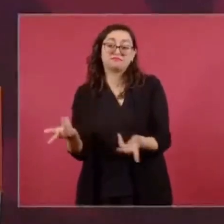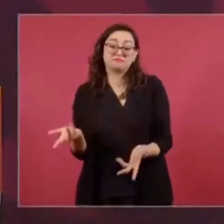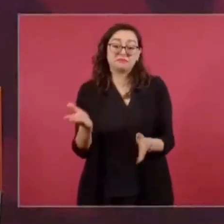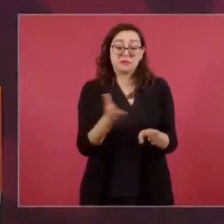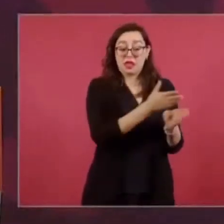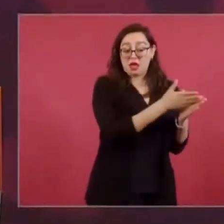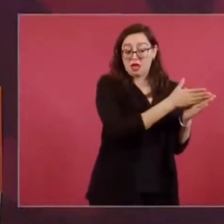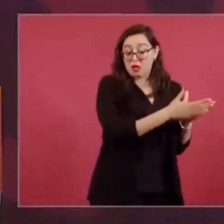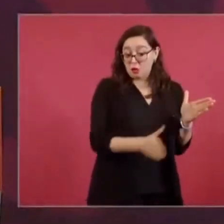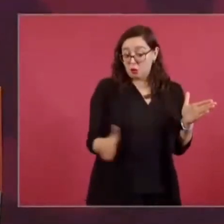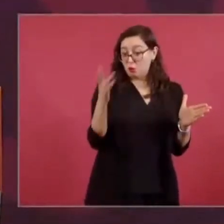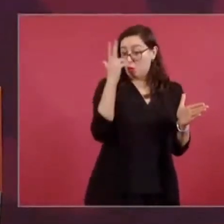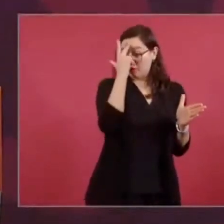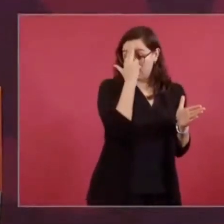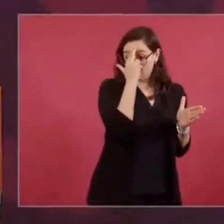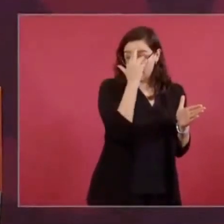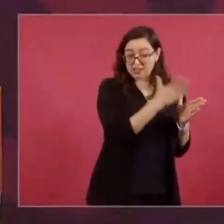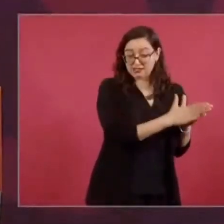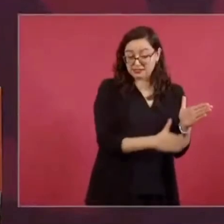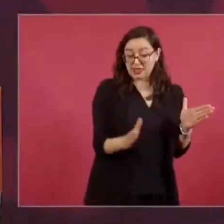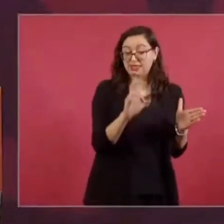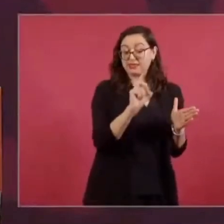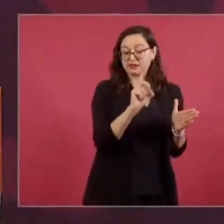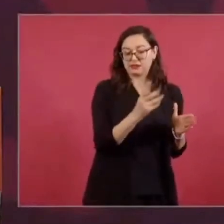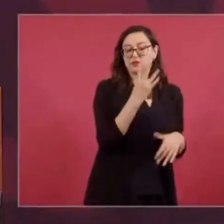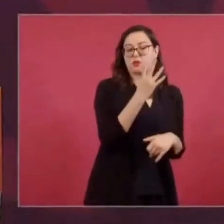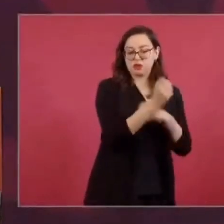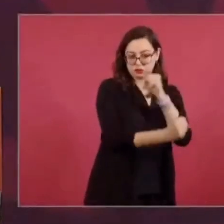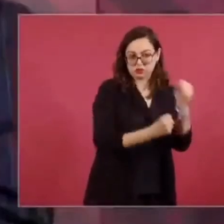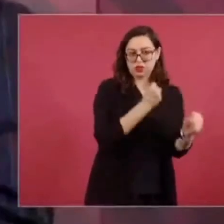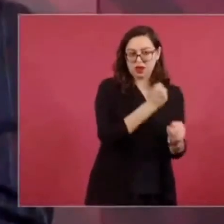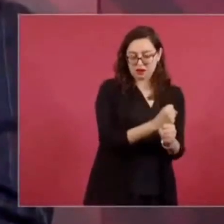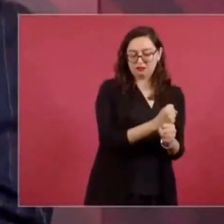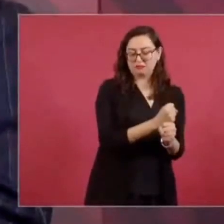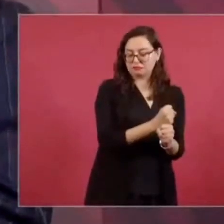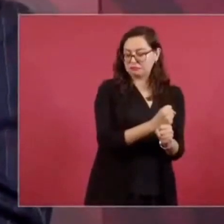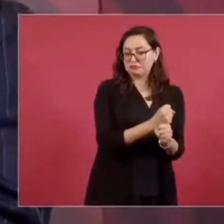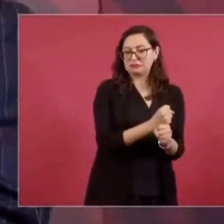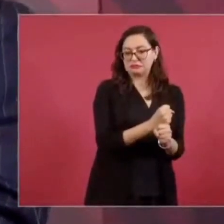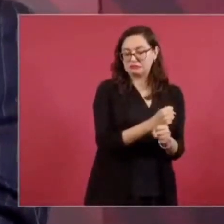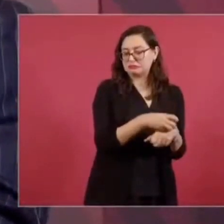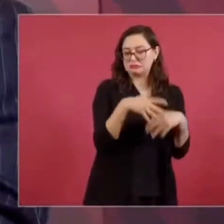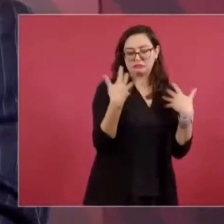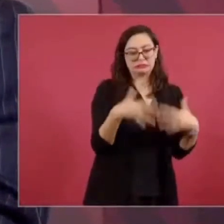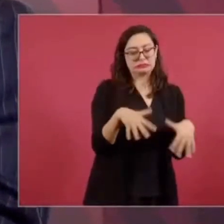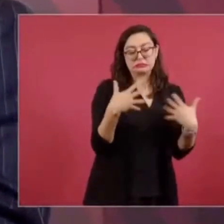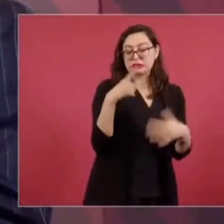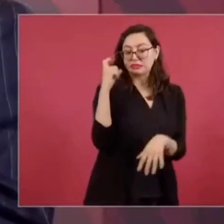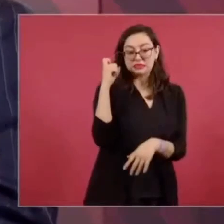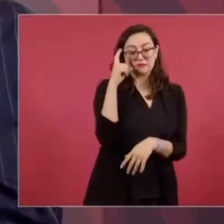y fue muy difícil. Bueno, le causó la muerte